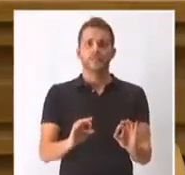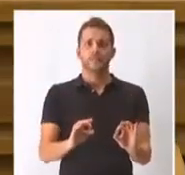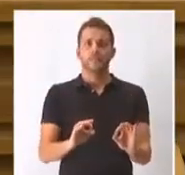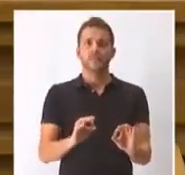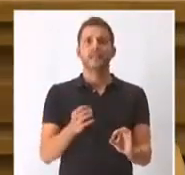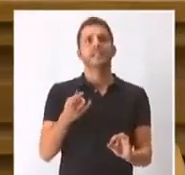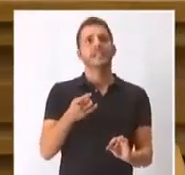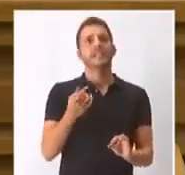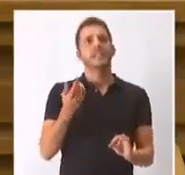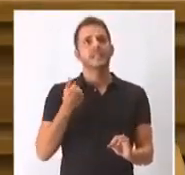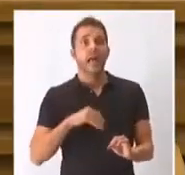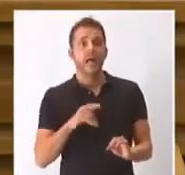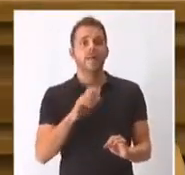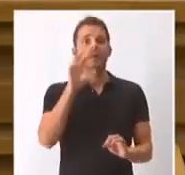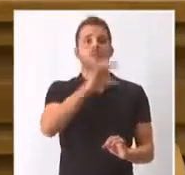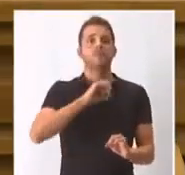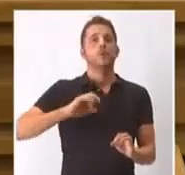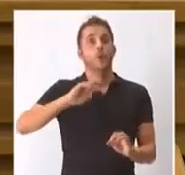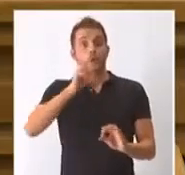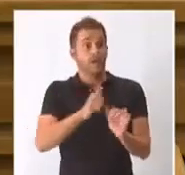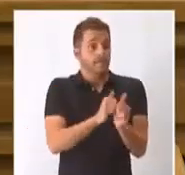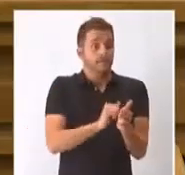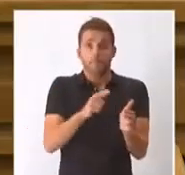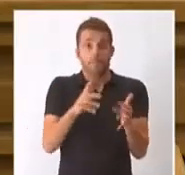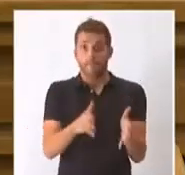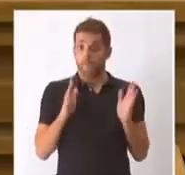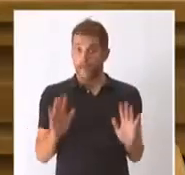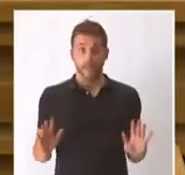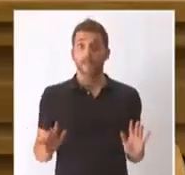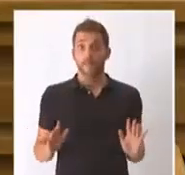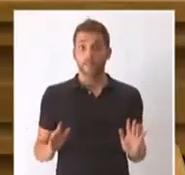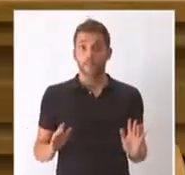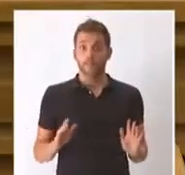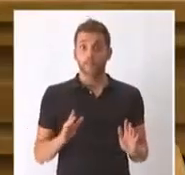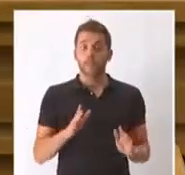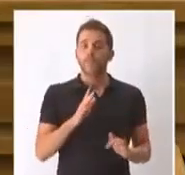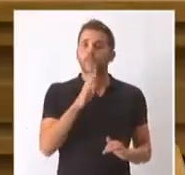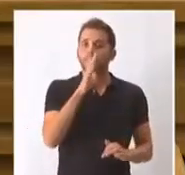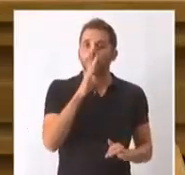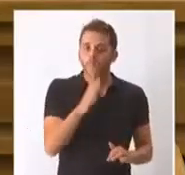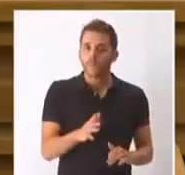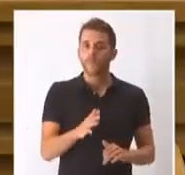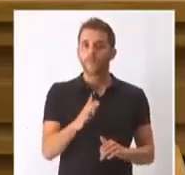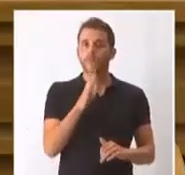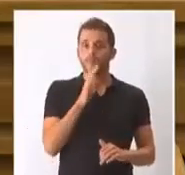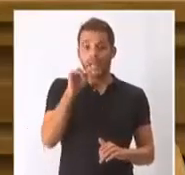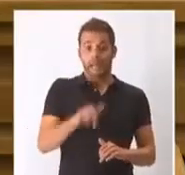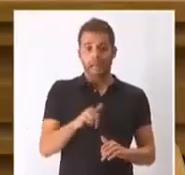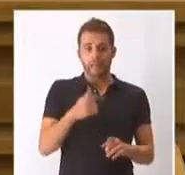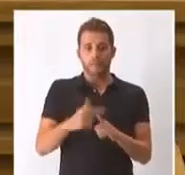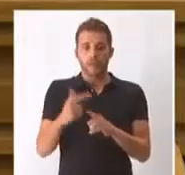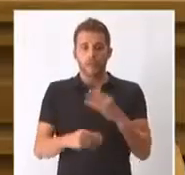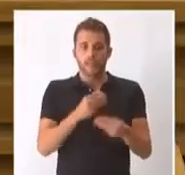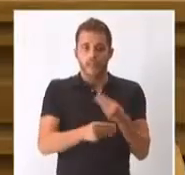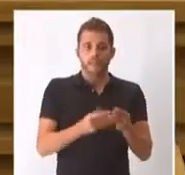manera limitada por otras autonomías me encanta pero no por eso sino por el hecho de que realmente aquí podemos decir obras son amores y no buenas